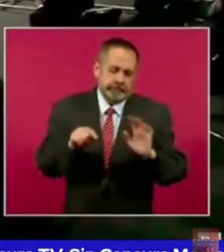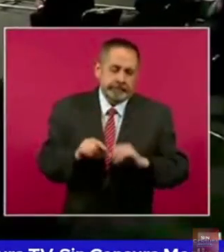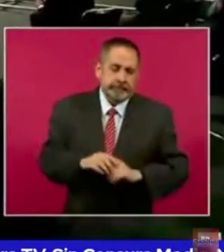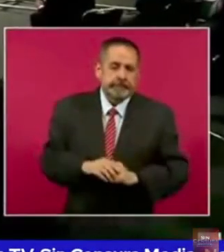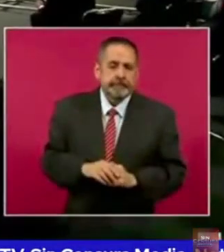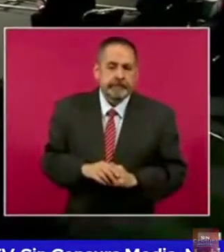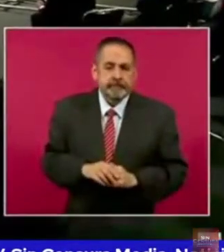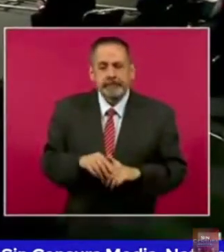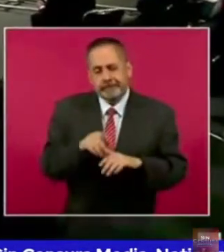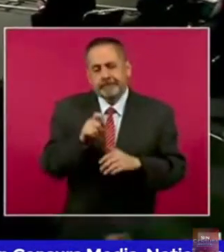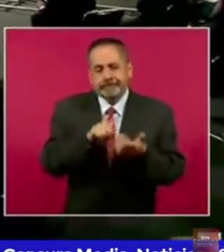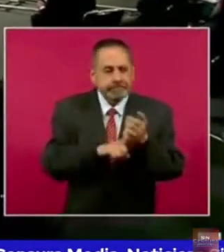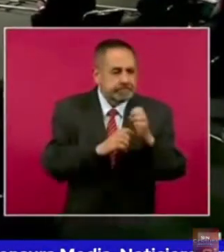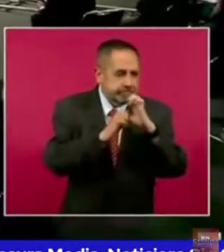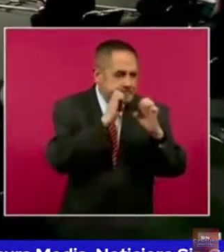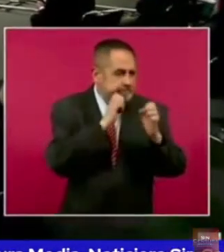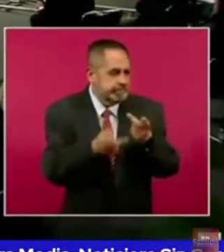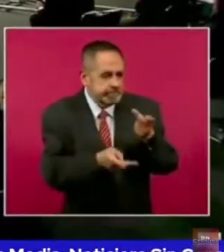sobre la entrevista.